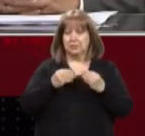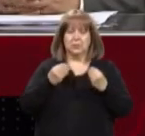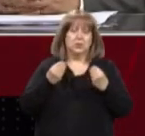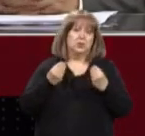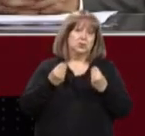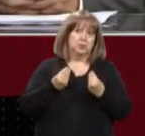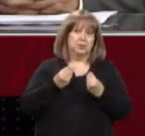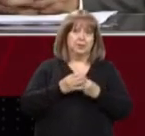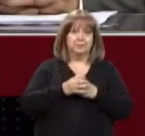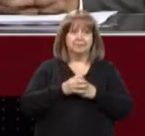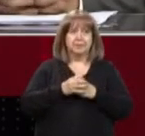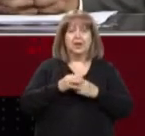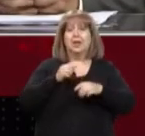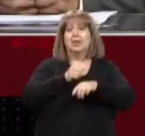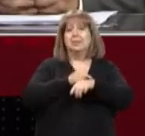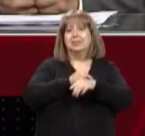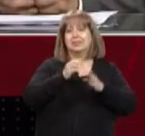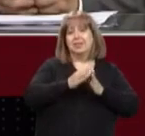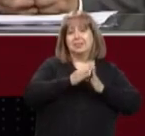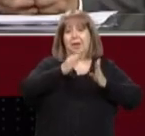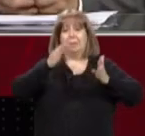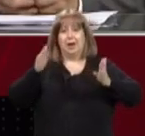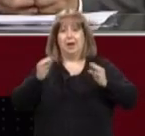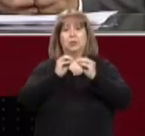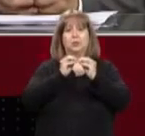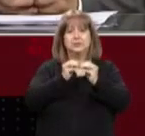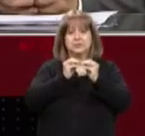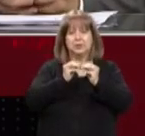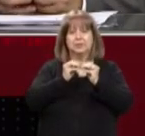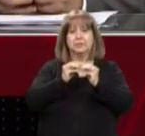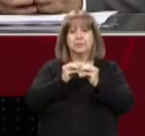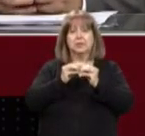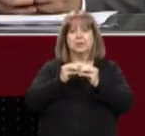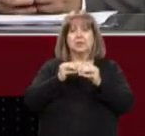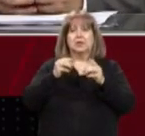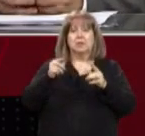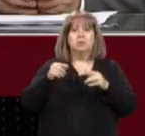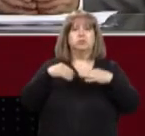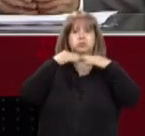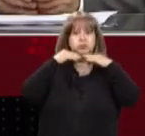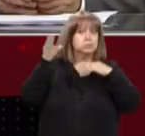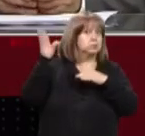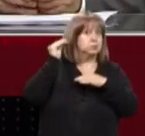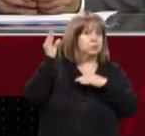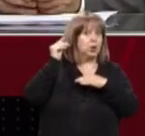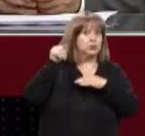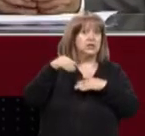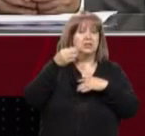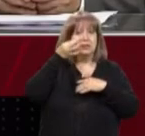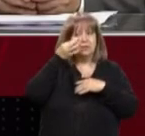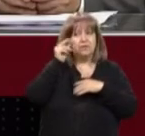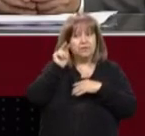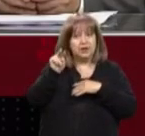sido esta etapa de juicio, teniendo que escuchar todo lo que ha pasado Lucio, teniendo